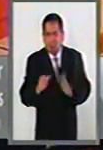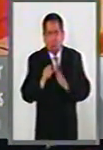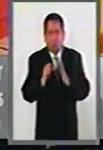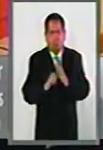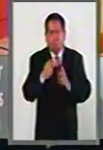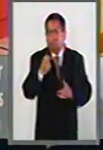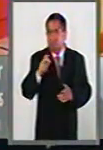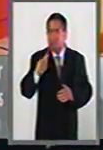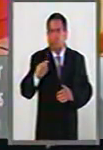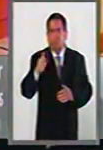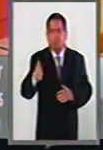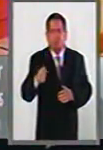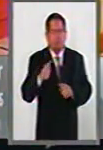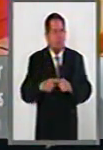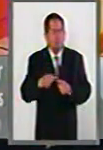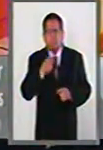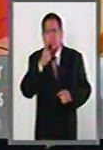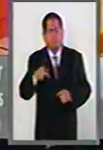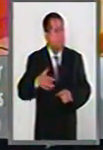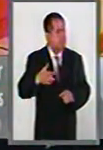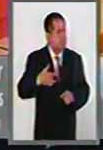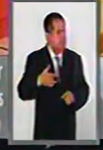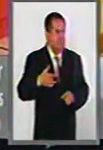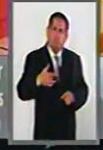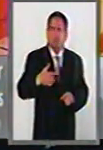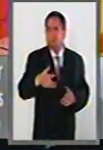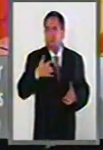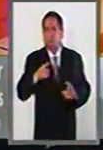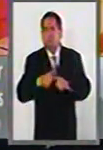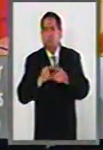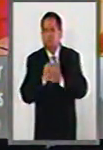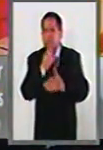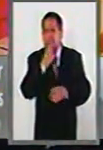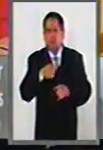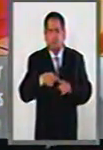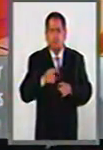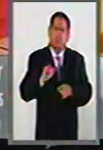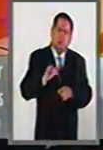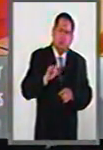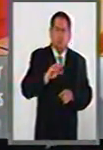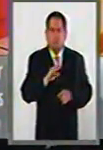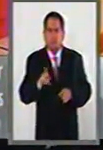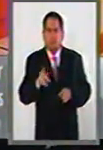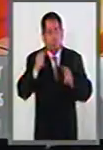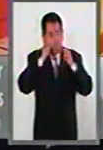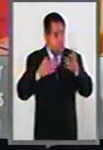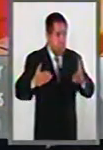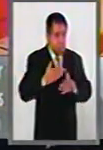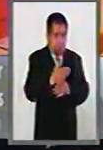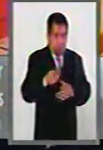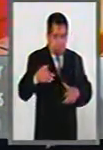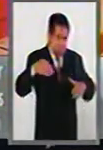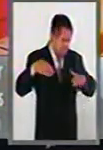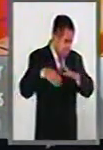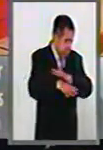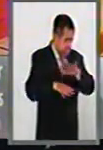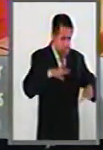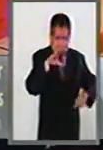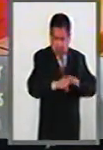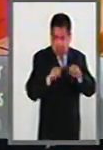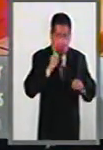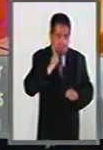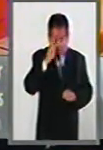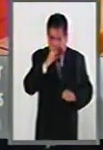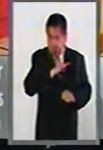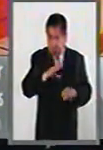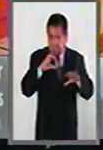Artículo 286, ¿quién va a decidir cuál es la agresión? Para repeler una agresión se van a meter aquí al Senado de la